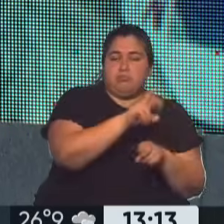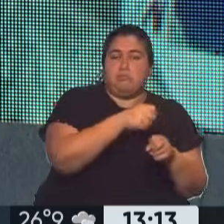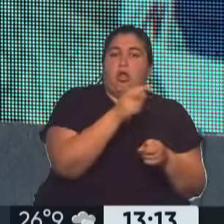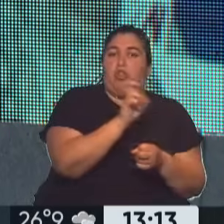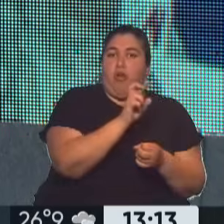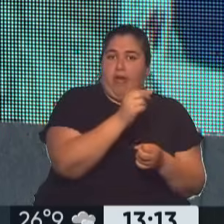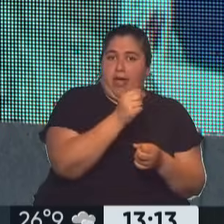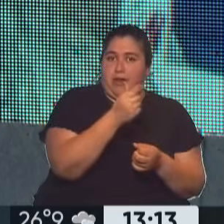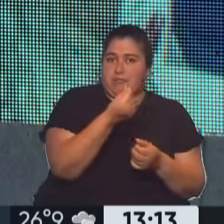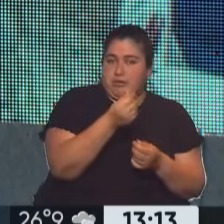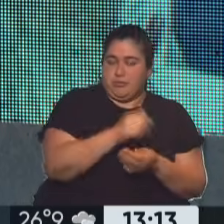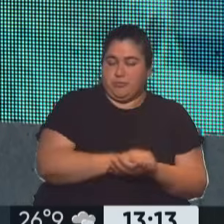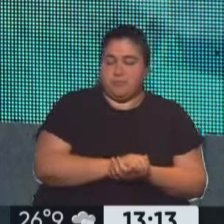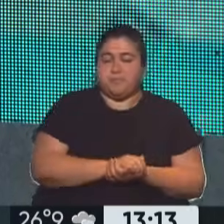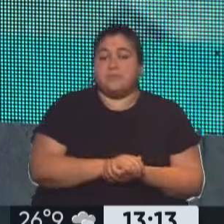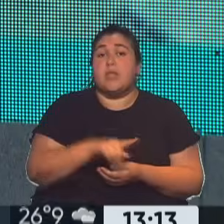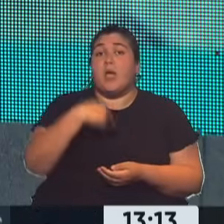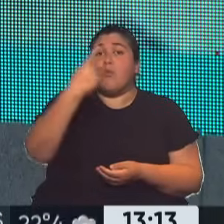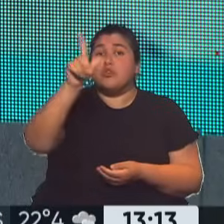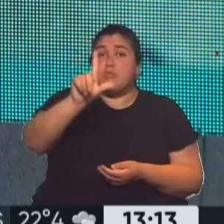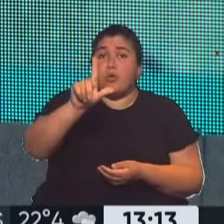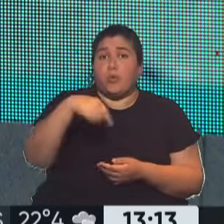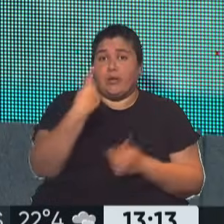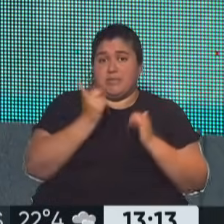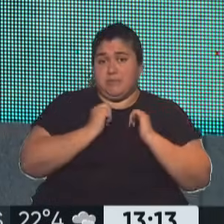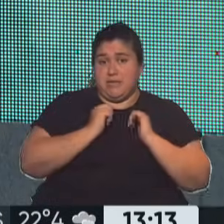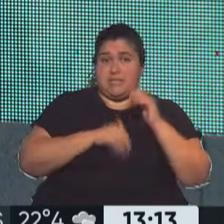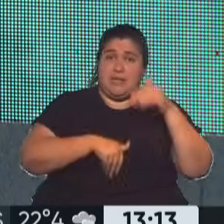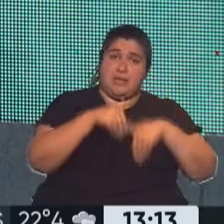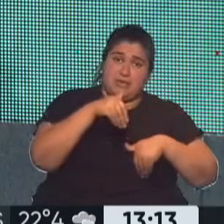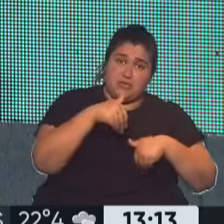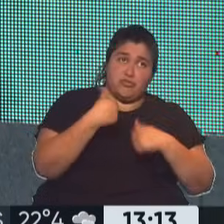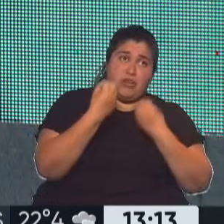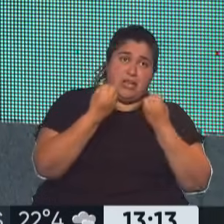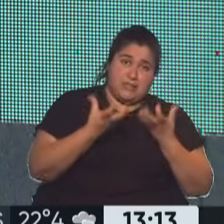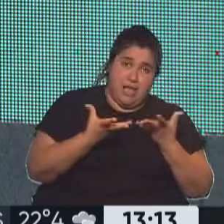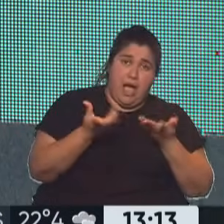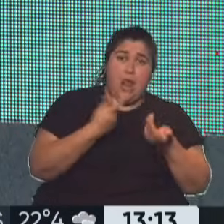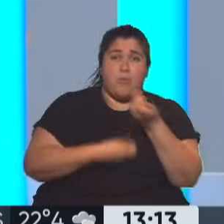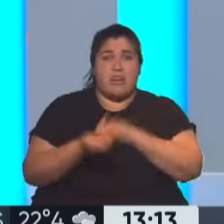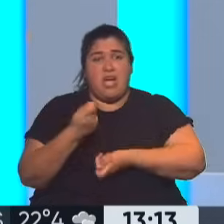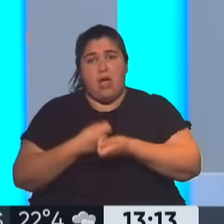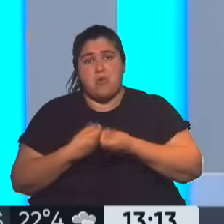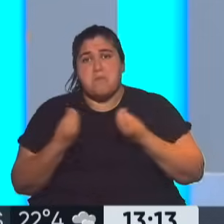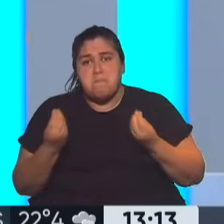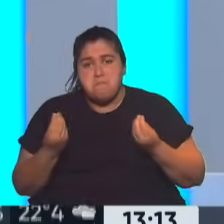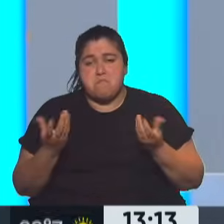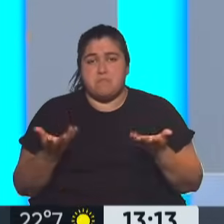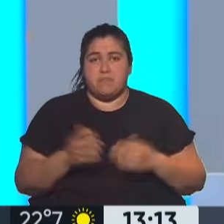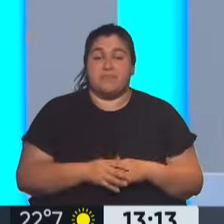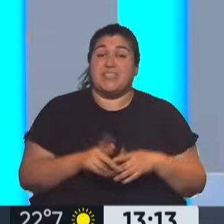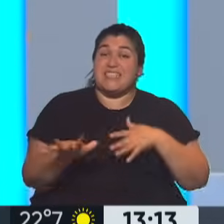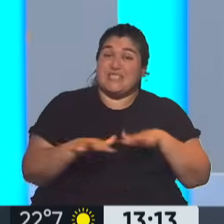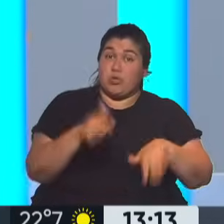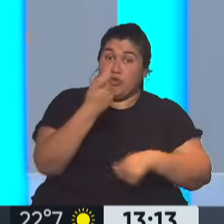Sí qué podemos esperar para el lunes hay mucha expectativa bueno las elecciones qué va a pasar con el con los mercados en principio lo que está pasando con los